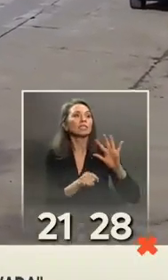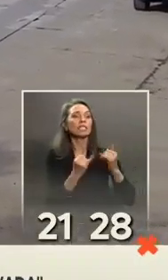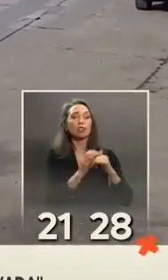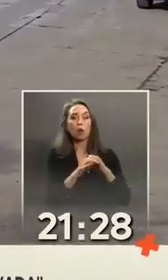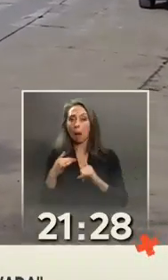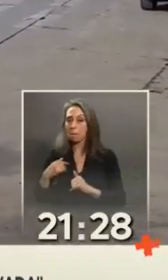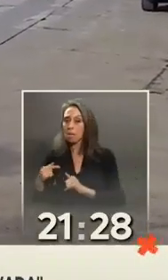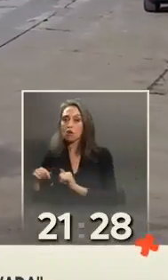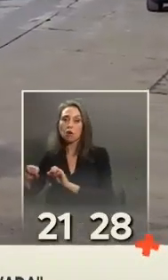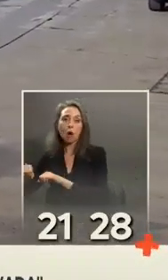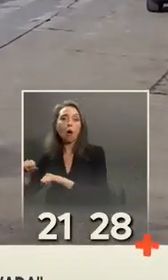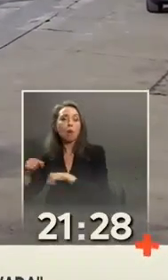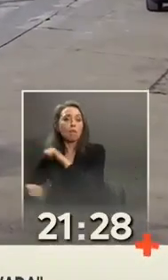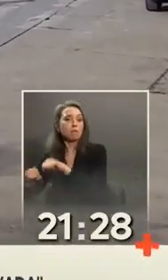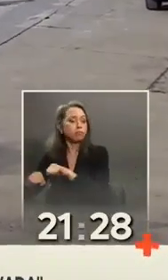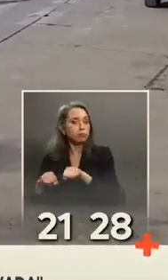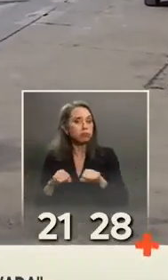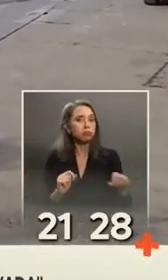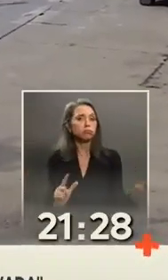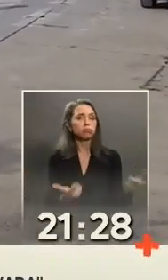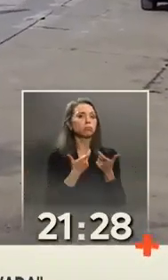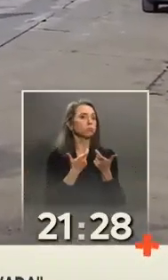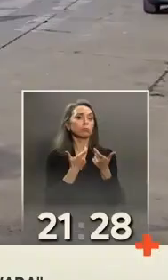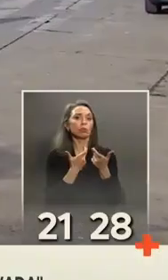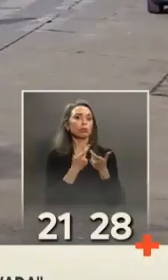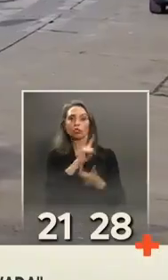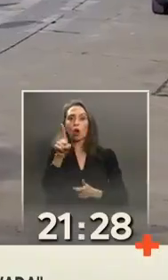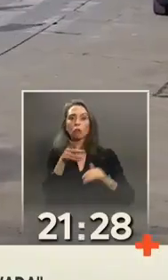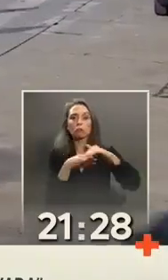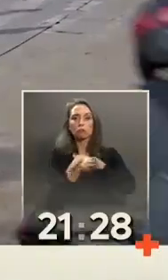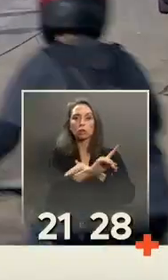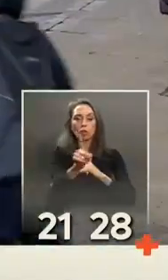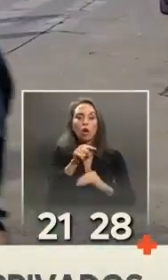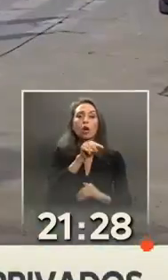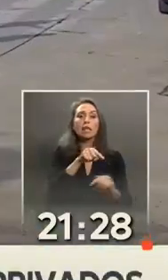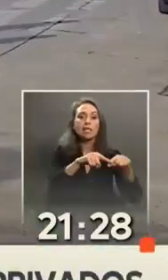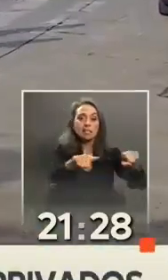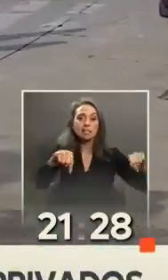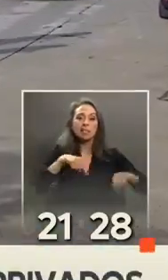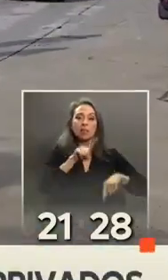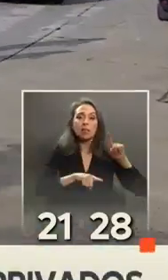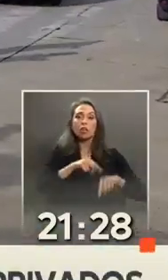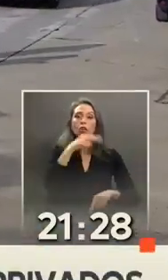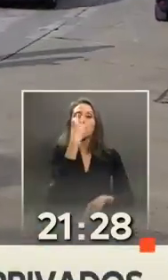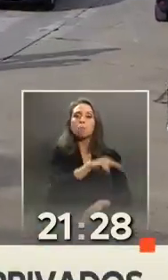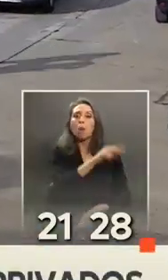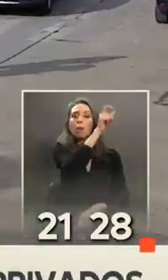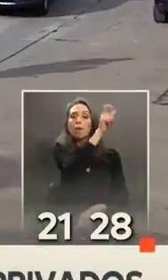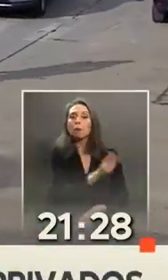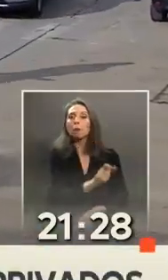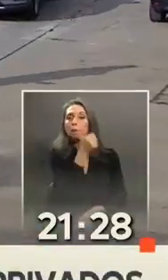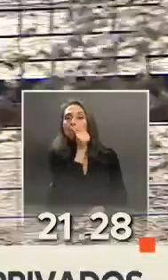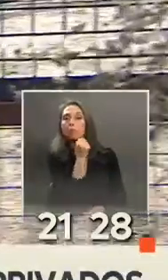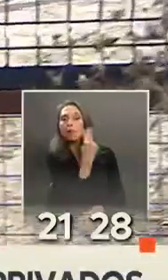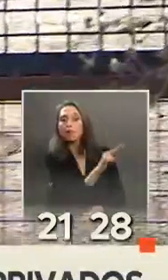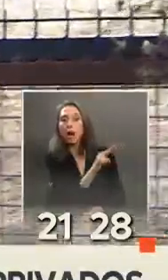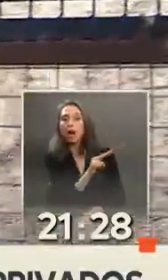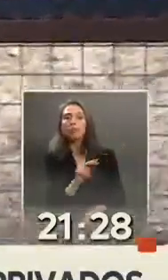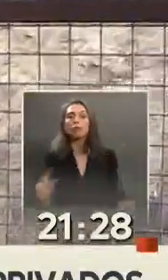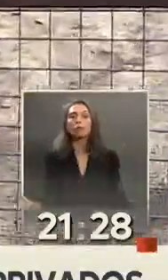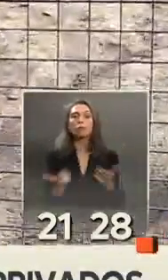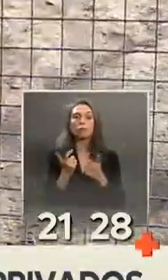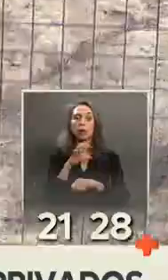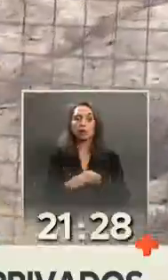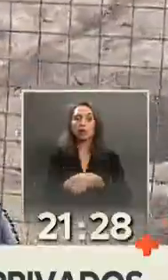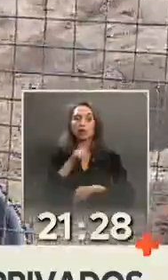aproximadamente, y nos detiene, no nos deja pasar, nos dice que estamos en propiedad privada, y que en ese minuto estábamos detenidos. Un terreno